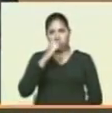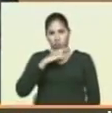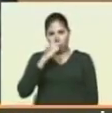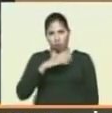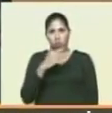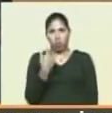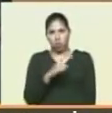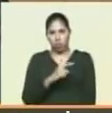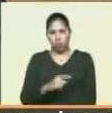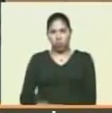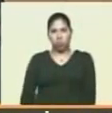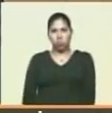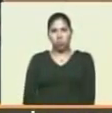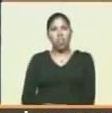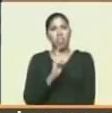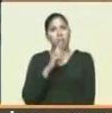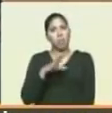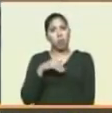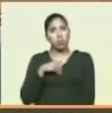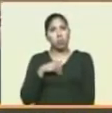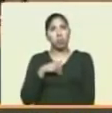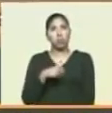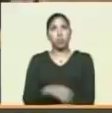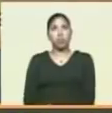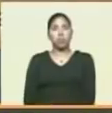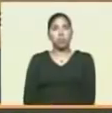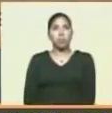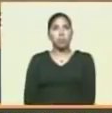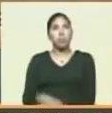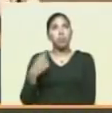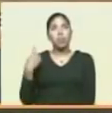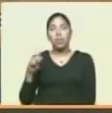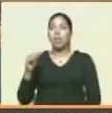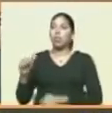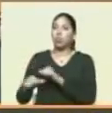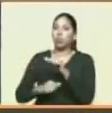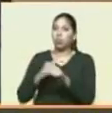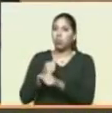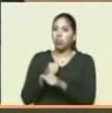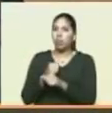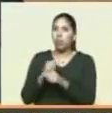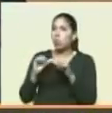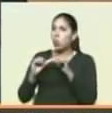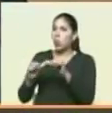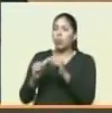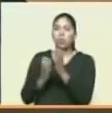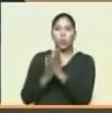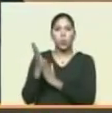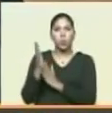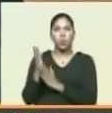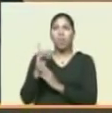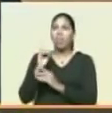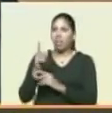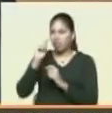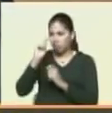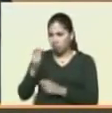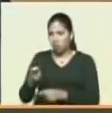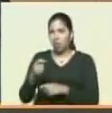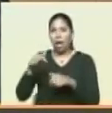y hay que reconocerlo. Hay asociaciones que no se han rendido y están produciendo también, hay que reconocerlo en este